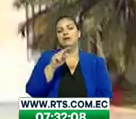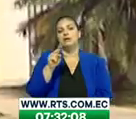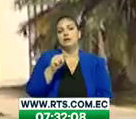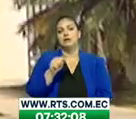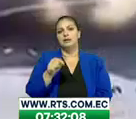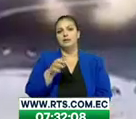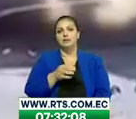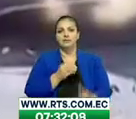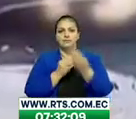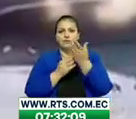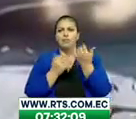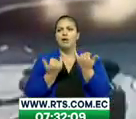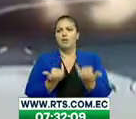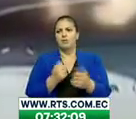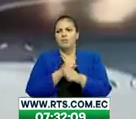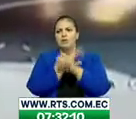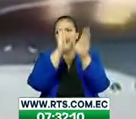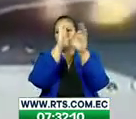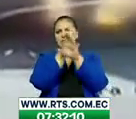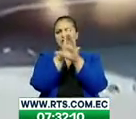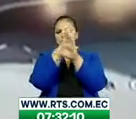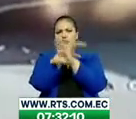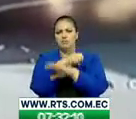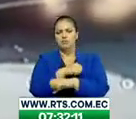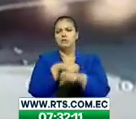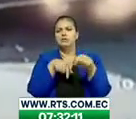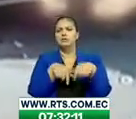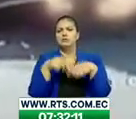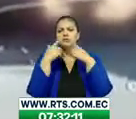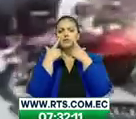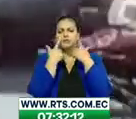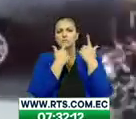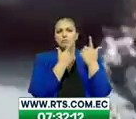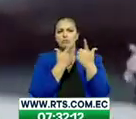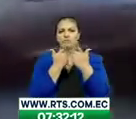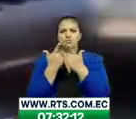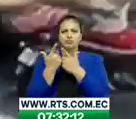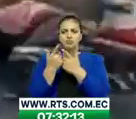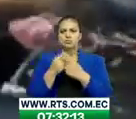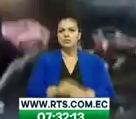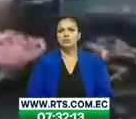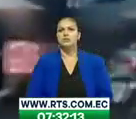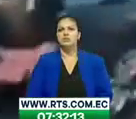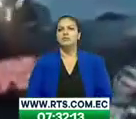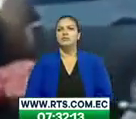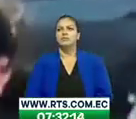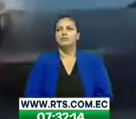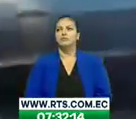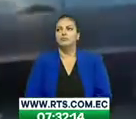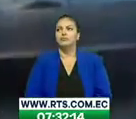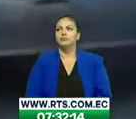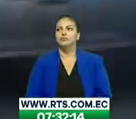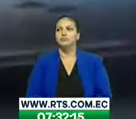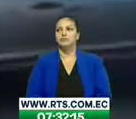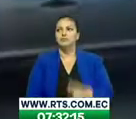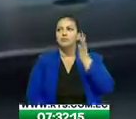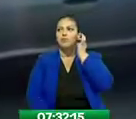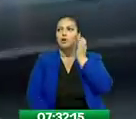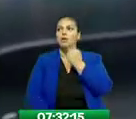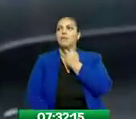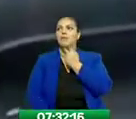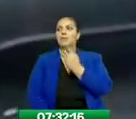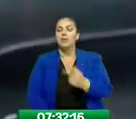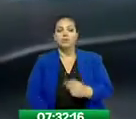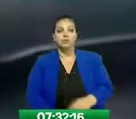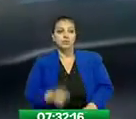registros en los 3 turnos de mañana, tarde y noche. Tratando de ubicar esa motocicleta. El de allá hace como una semana, el de ahí de los tacos